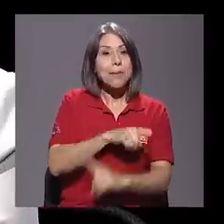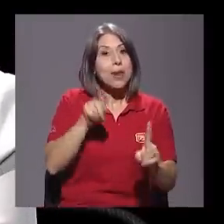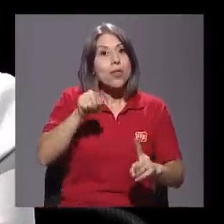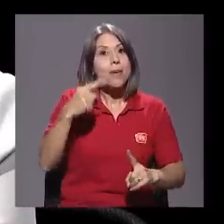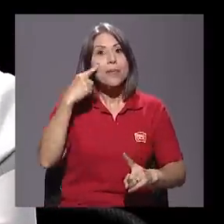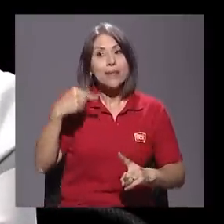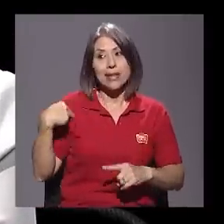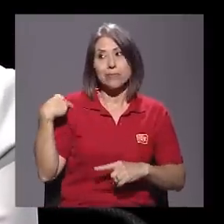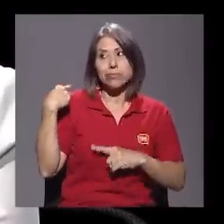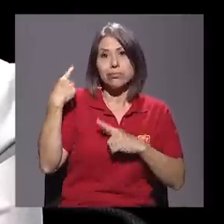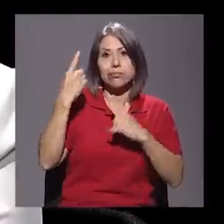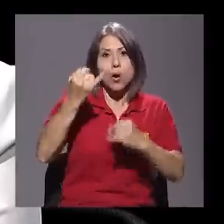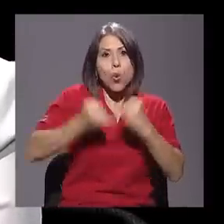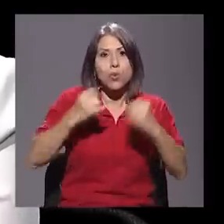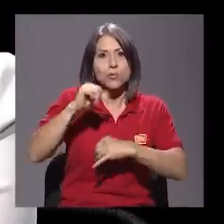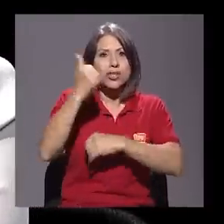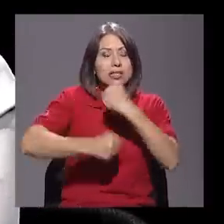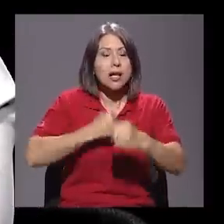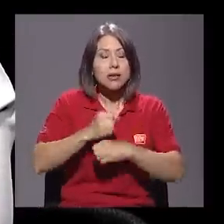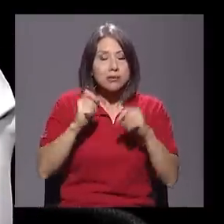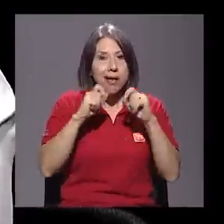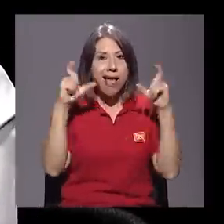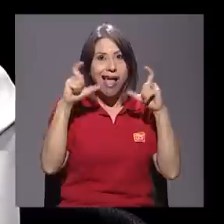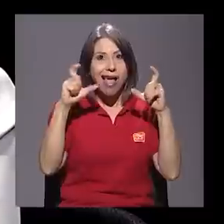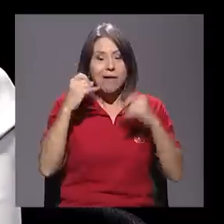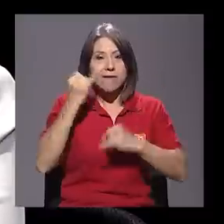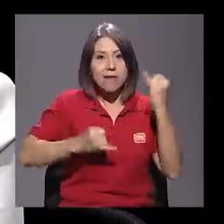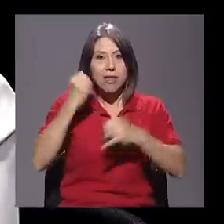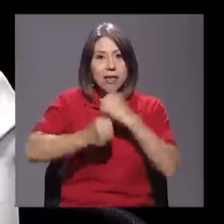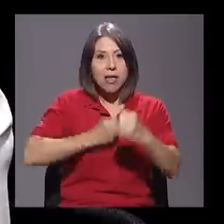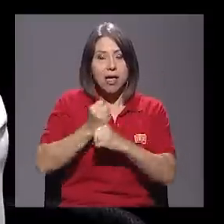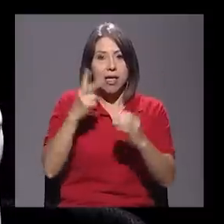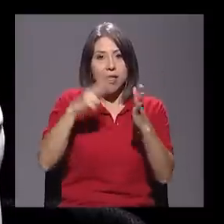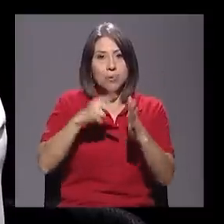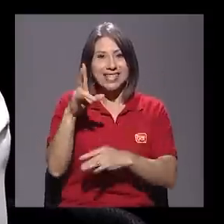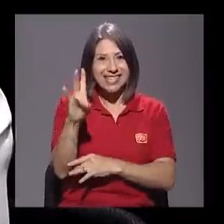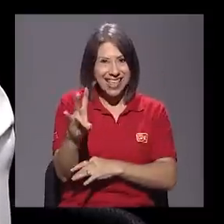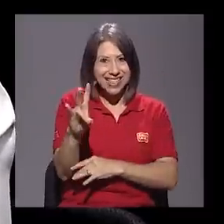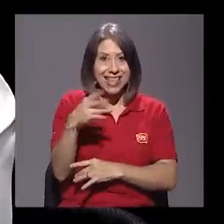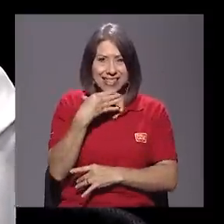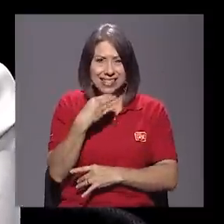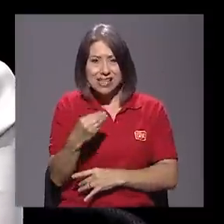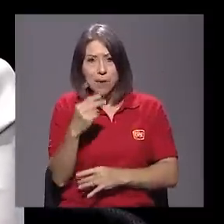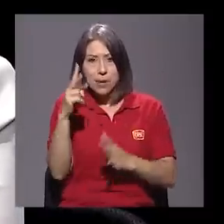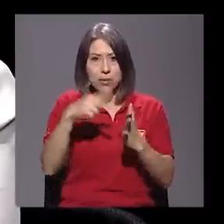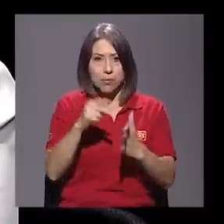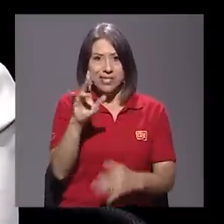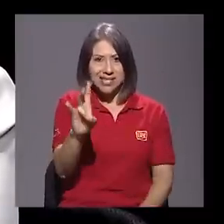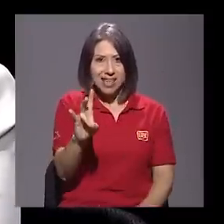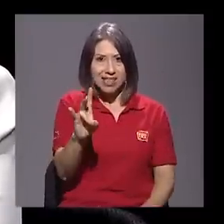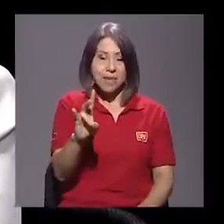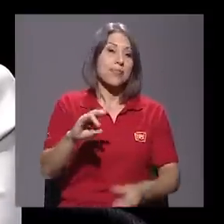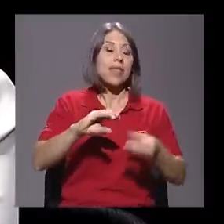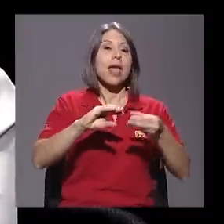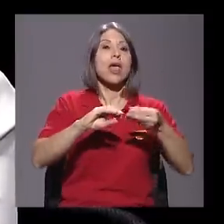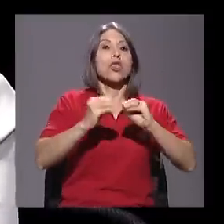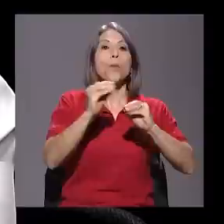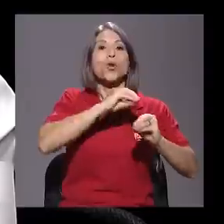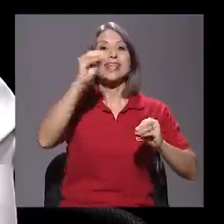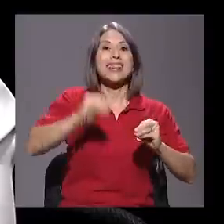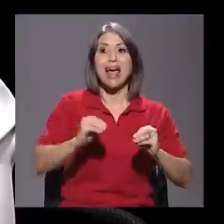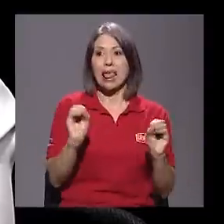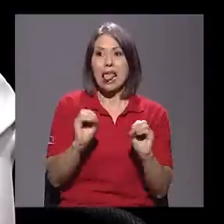de los últimos 10 años al menos, y es alarmante. A finales del año 2007, diciembre del 2007, la tasa de desempleo era de